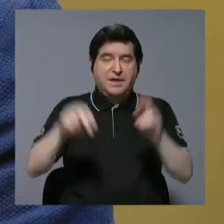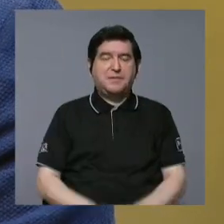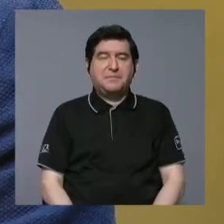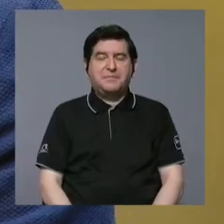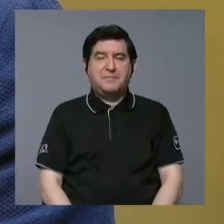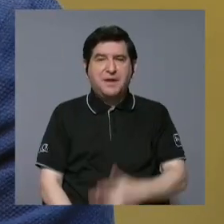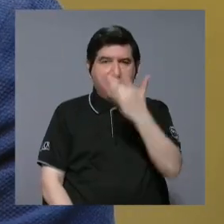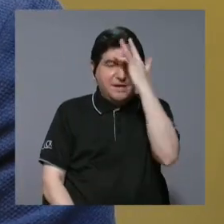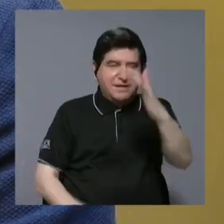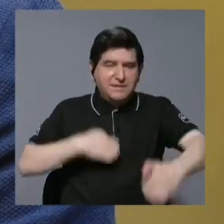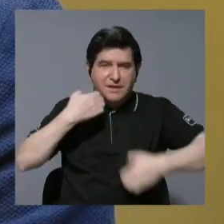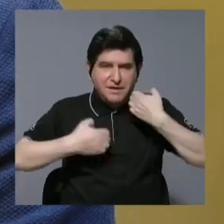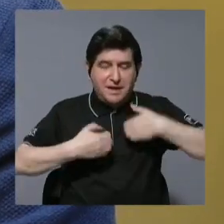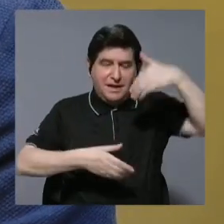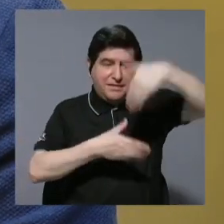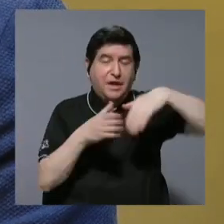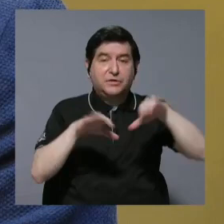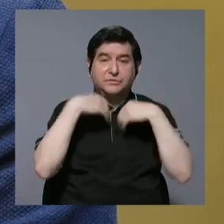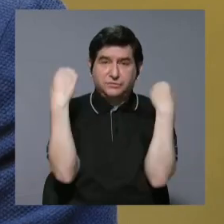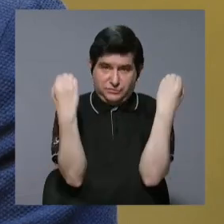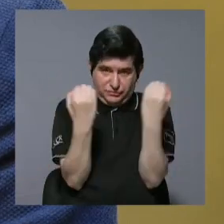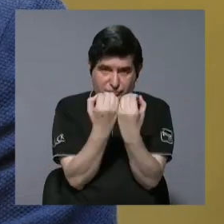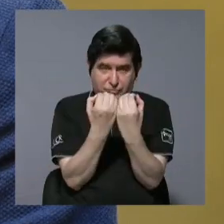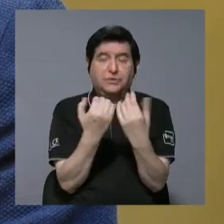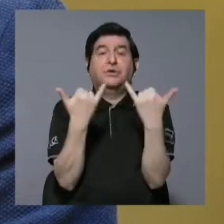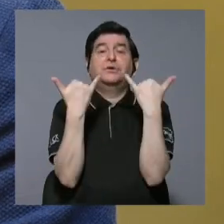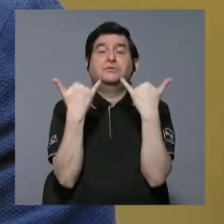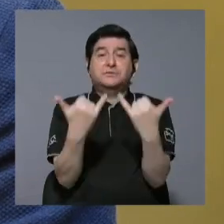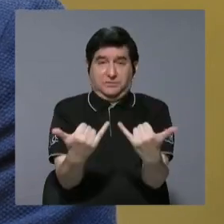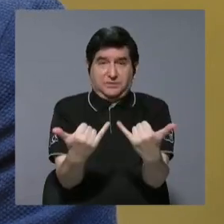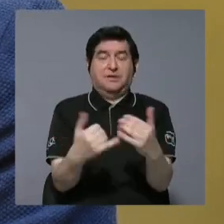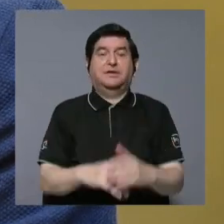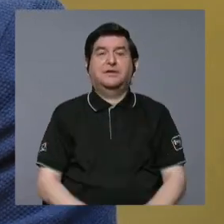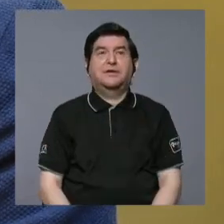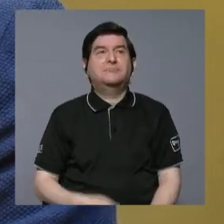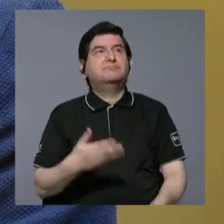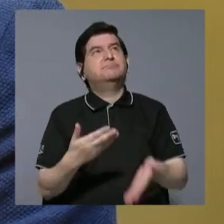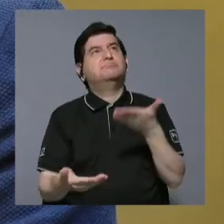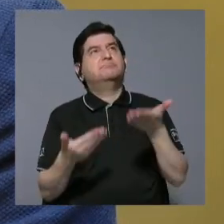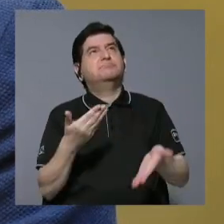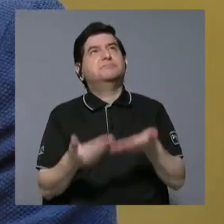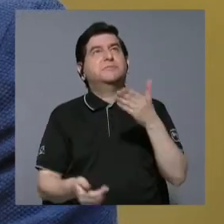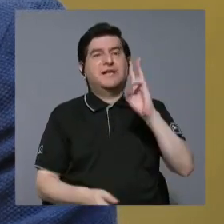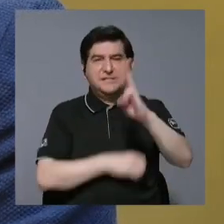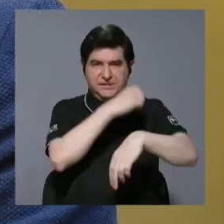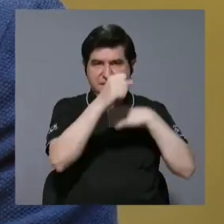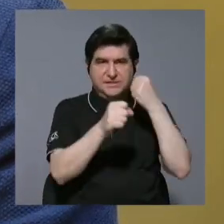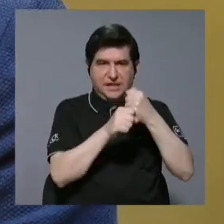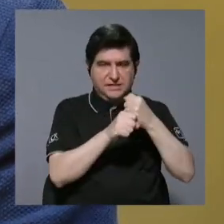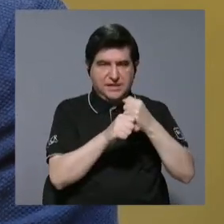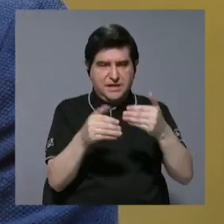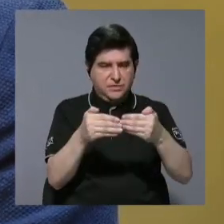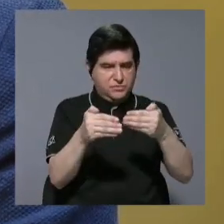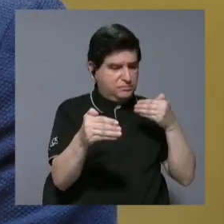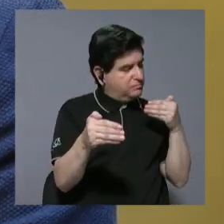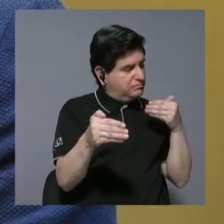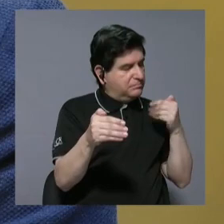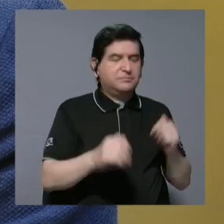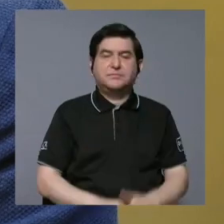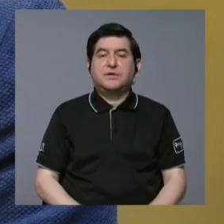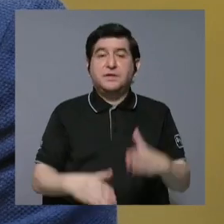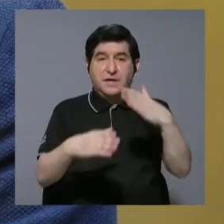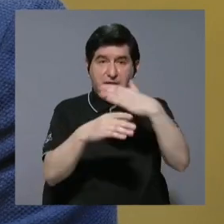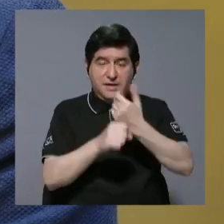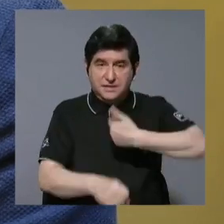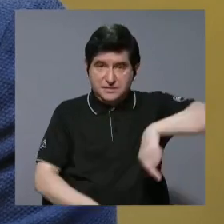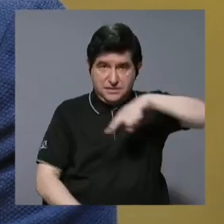inteligencia emocional en las organizaciones, ya prácticamente 6 años para acá. Estamos